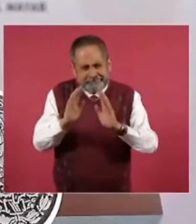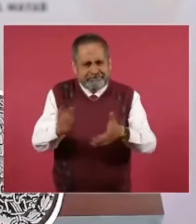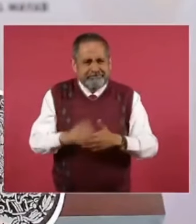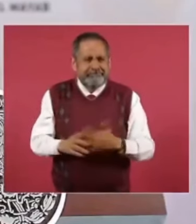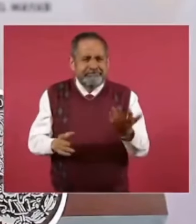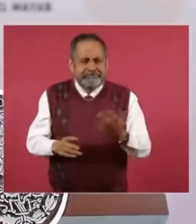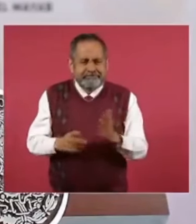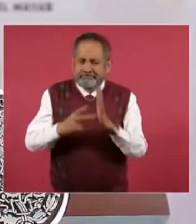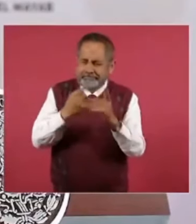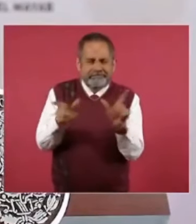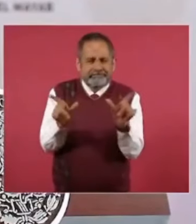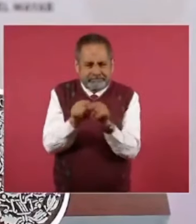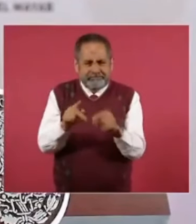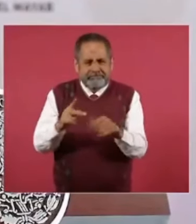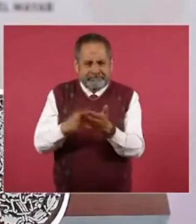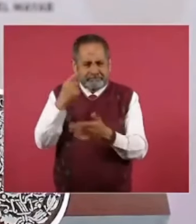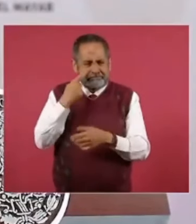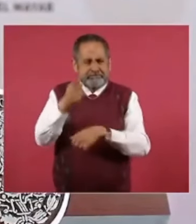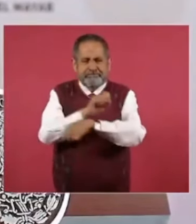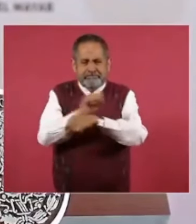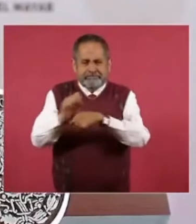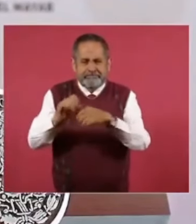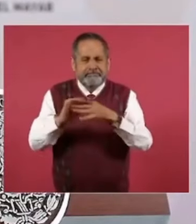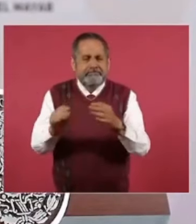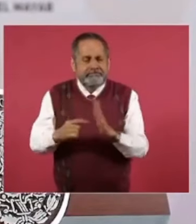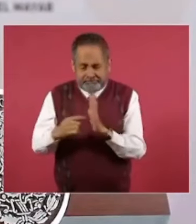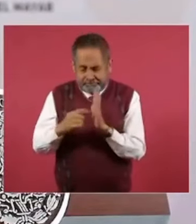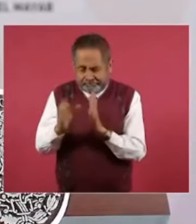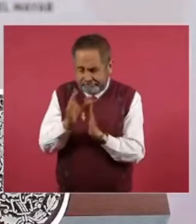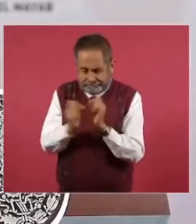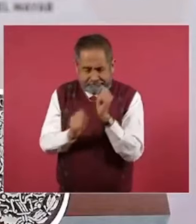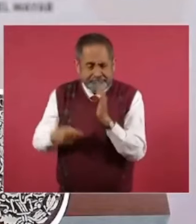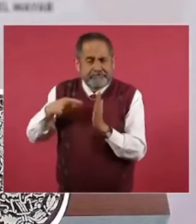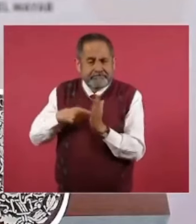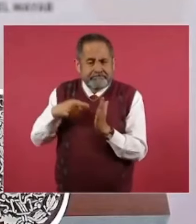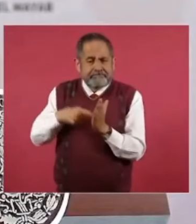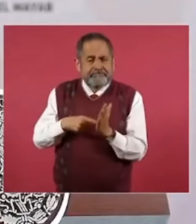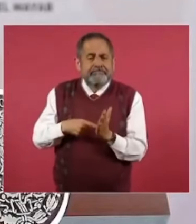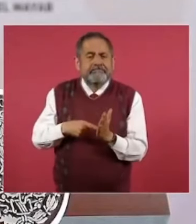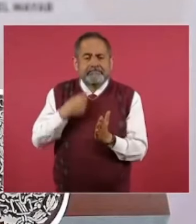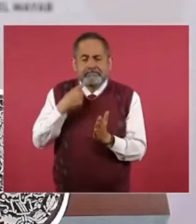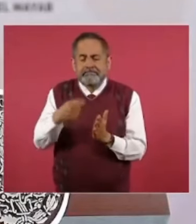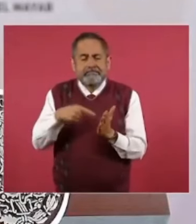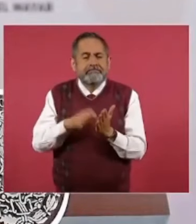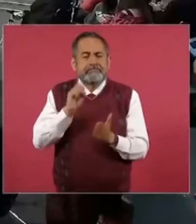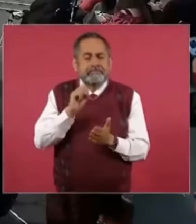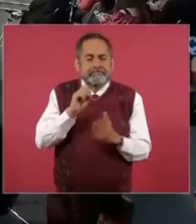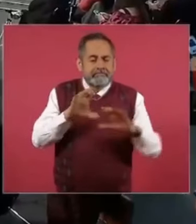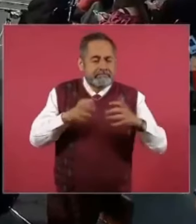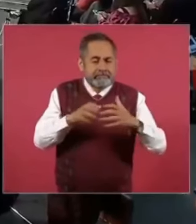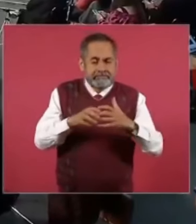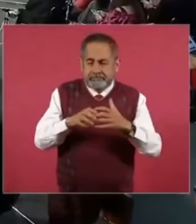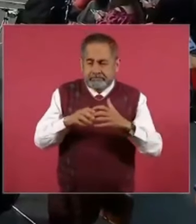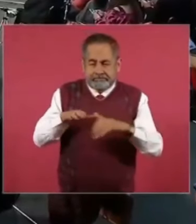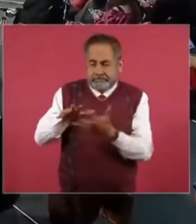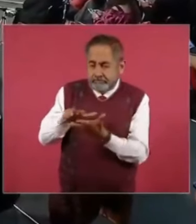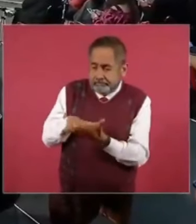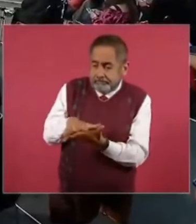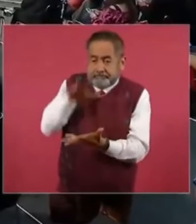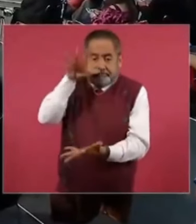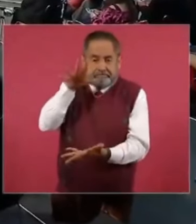presidente López Obrador. Por su postura de la sobrerrepresentación de Morena y aliados en